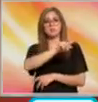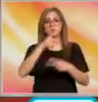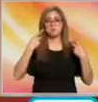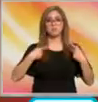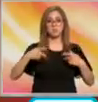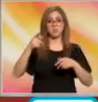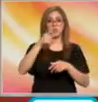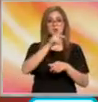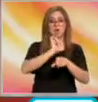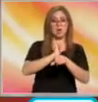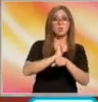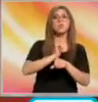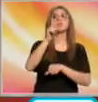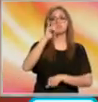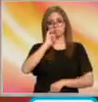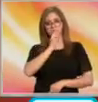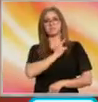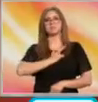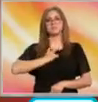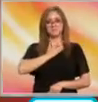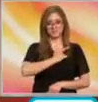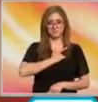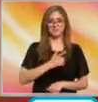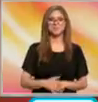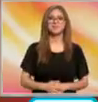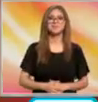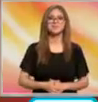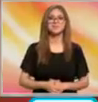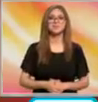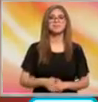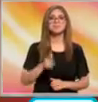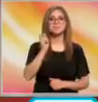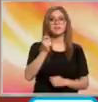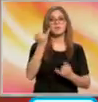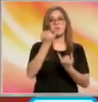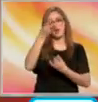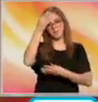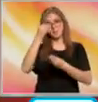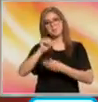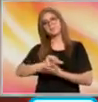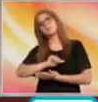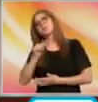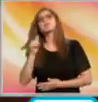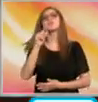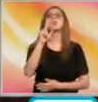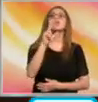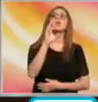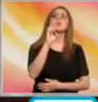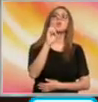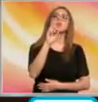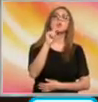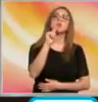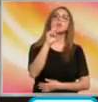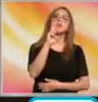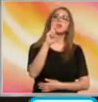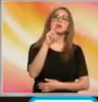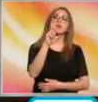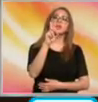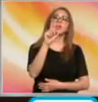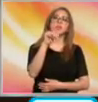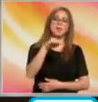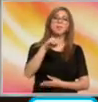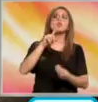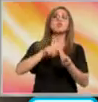teatro. Eso es lo bonito del teatro, ¿no? Así Finalmente es, ir y salir así es. pensando que te deje algo. Y luego tenemos Rotterdam, en el Foro Shakespeare. Esta es